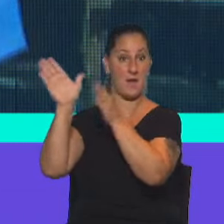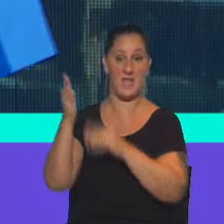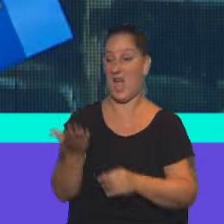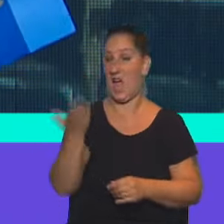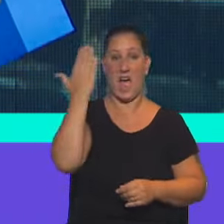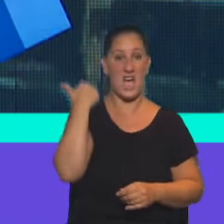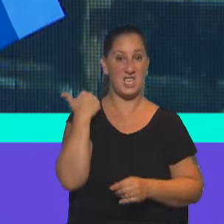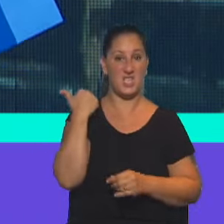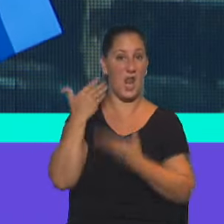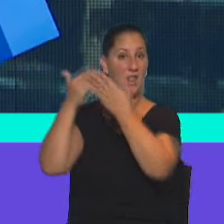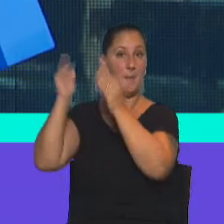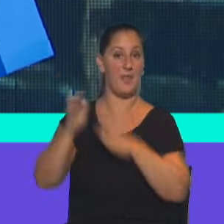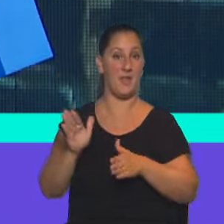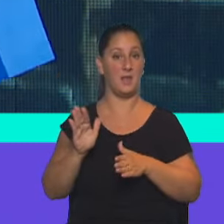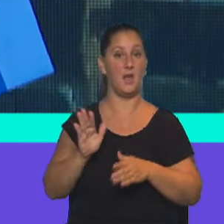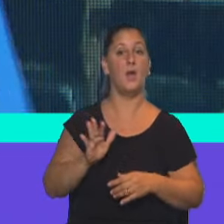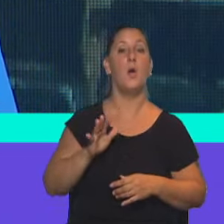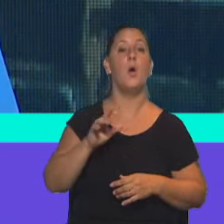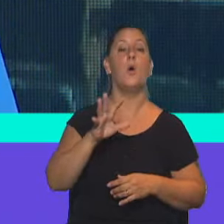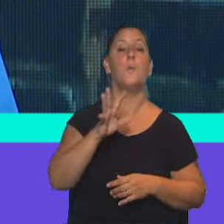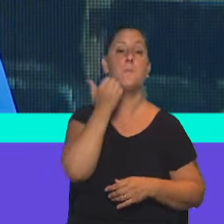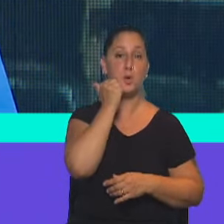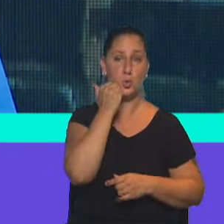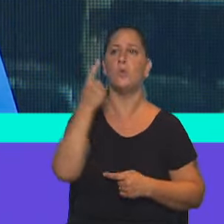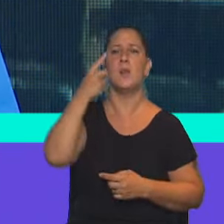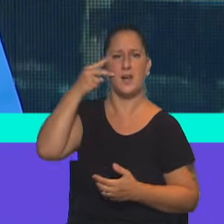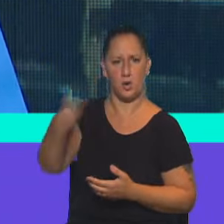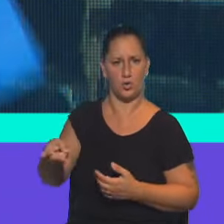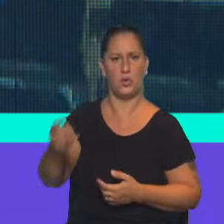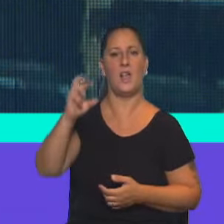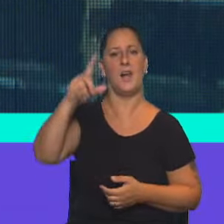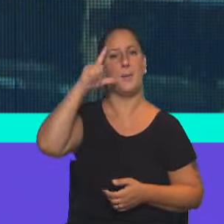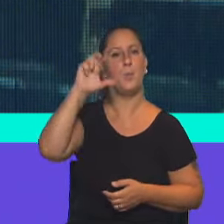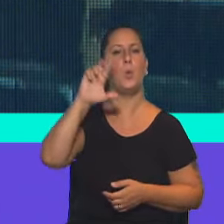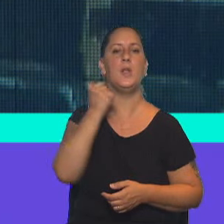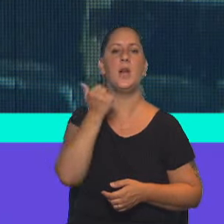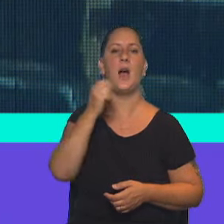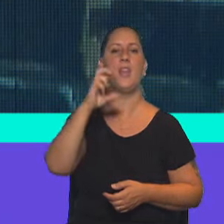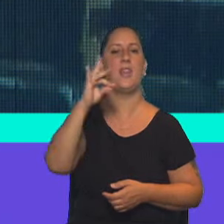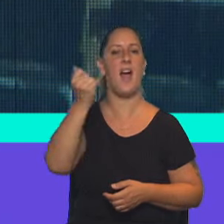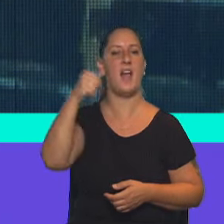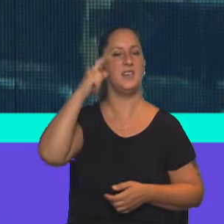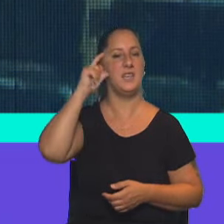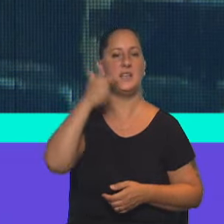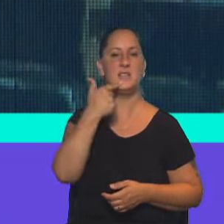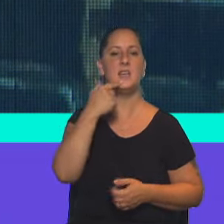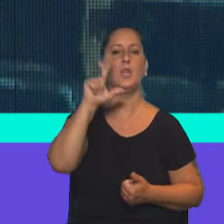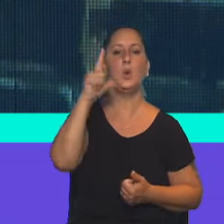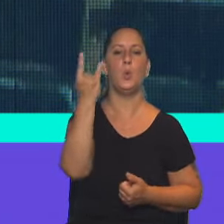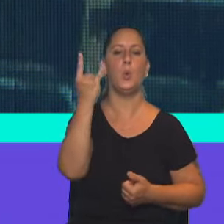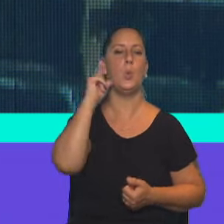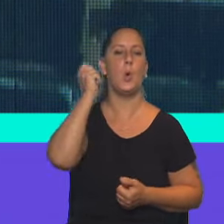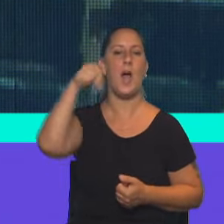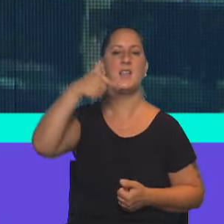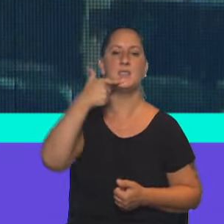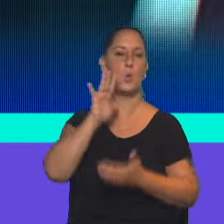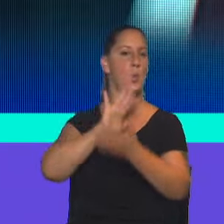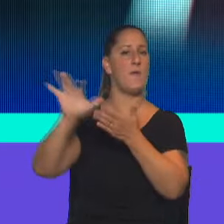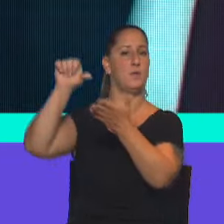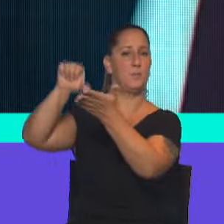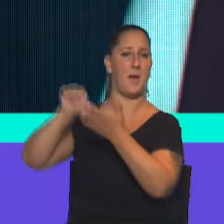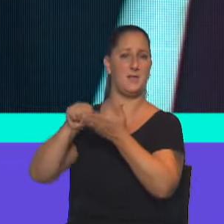ser reconocidas por moscú la república popular de daniels y la república popular de lugansk son